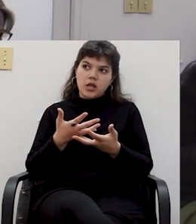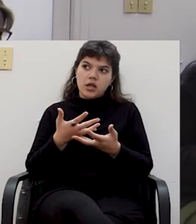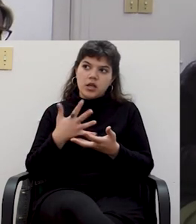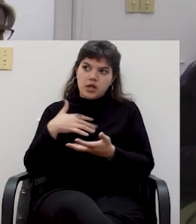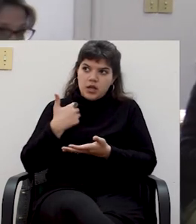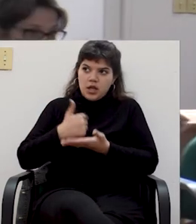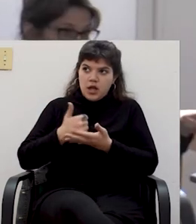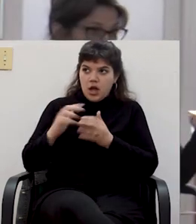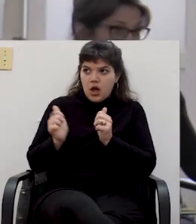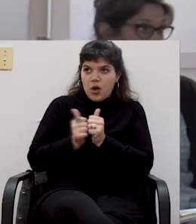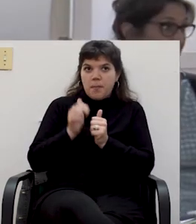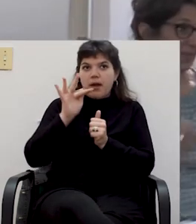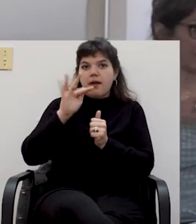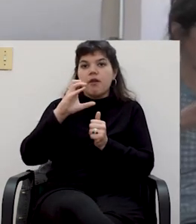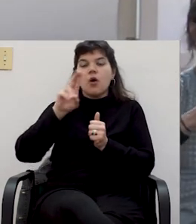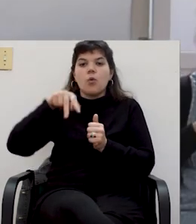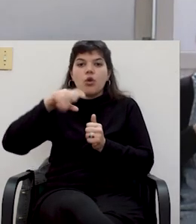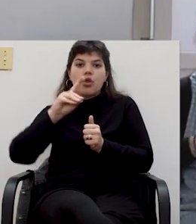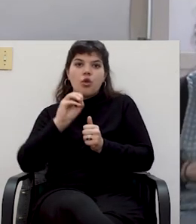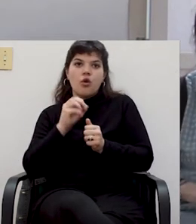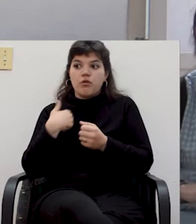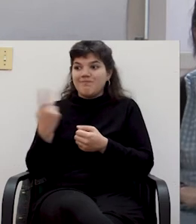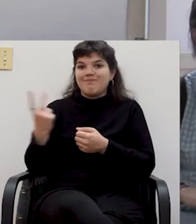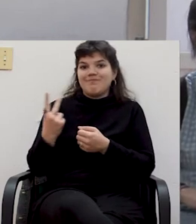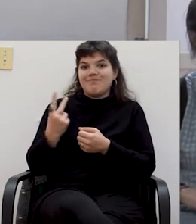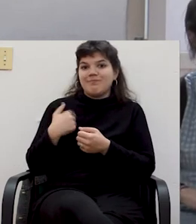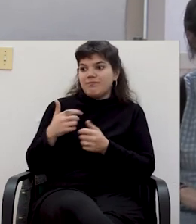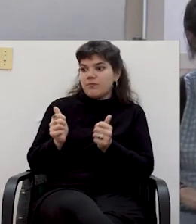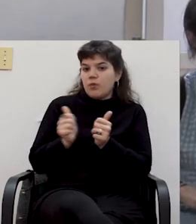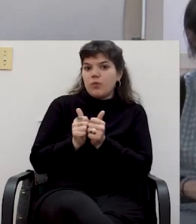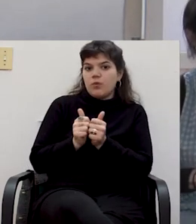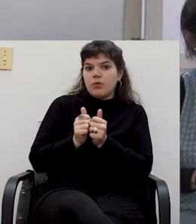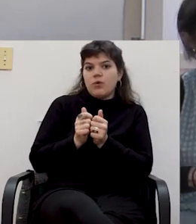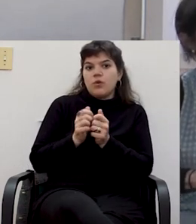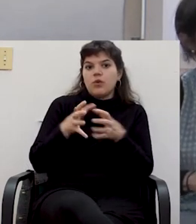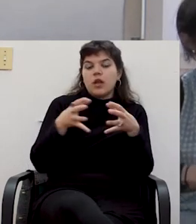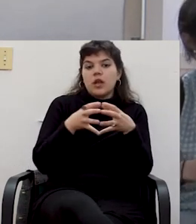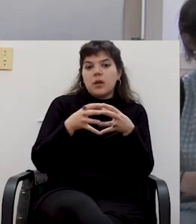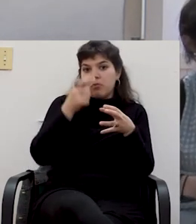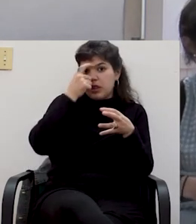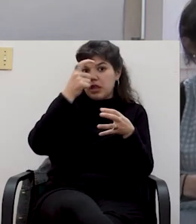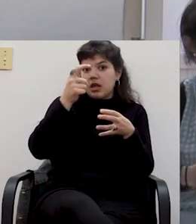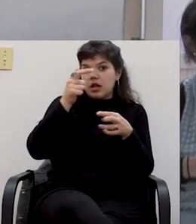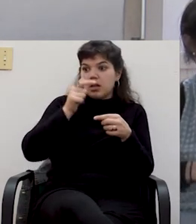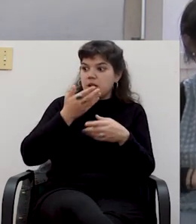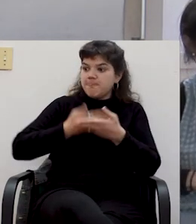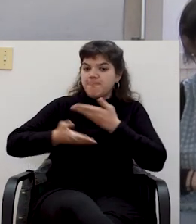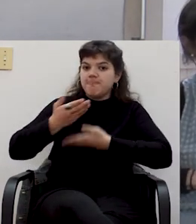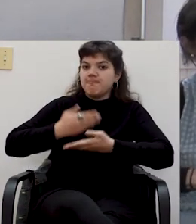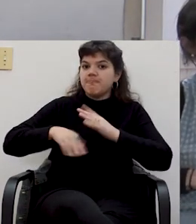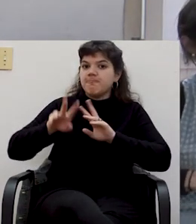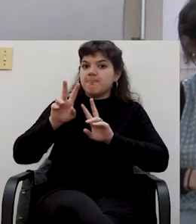Estoy acompañada con Facundo Silva, que también somos integrantes del equipo técnico que asesora la Comisión